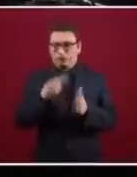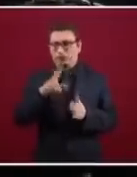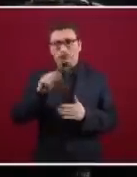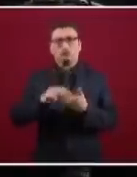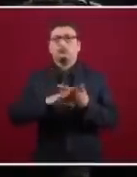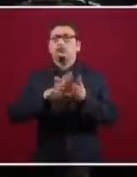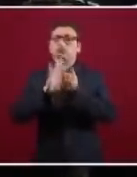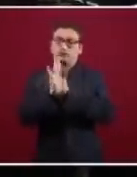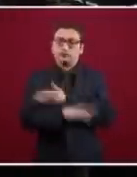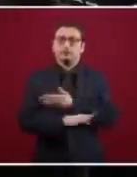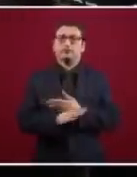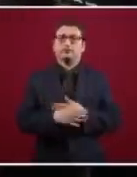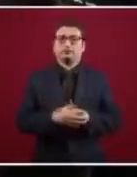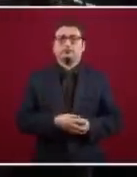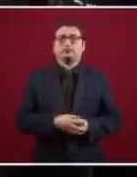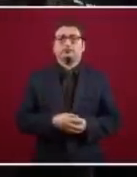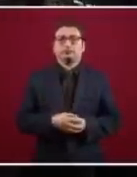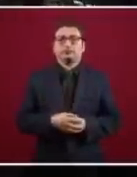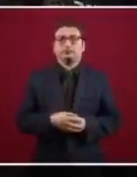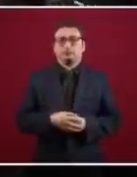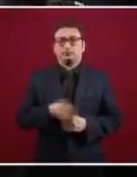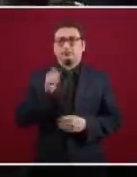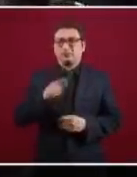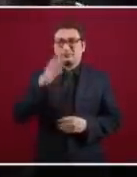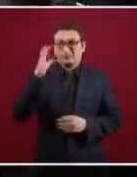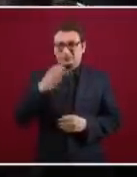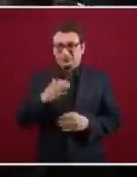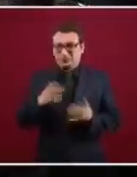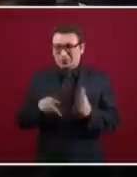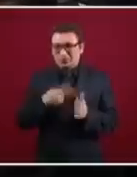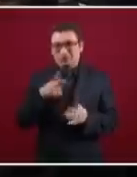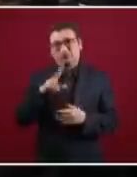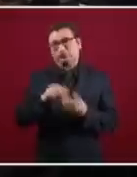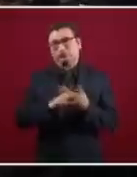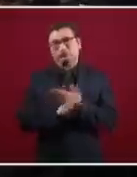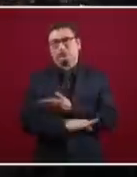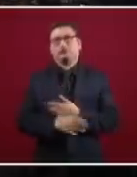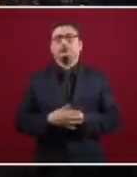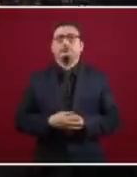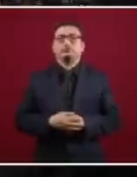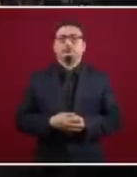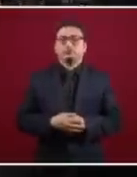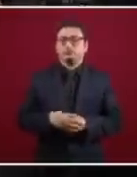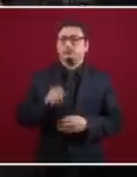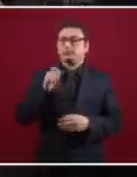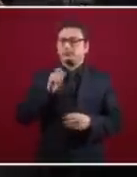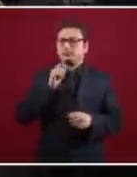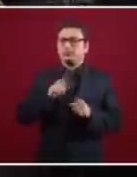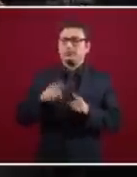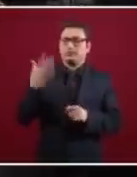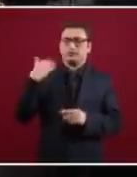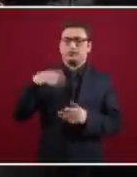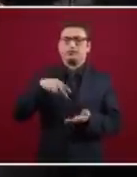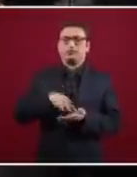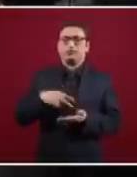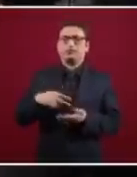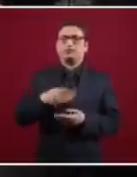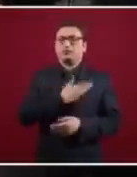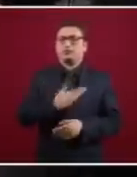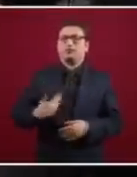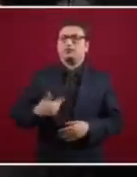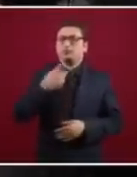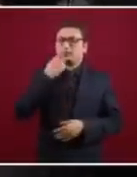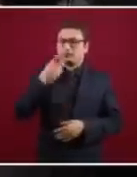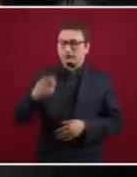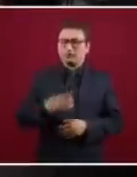que no vuelva a ocurrir una situación como la de culiacán gracias ya lo mencionó el señor presidente hace un momento